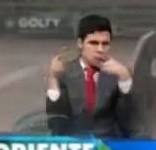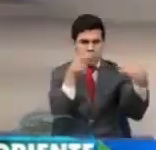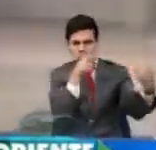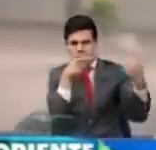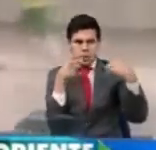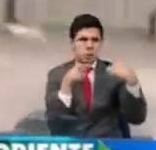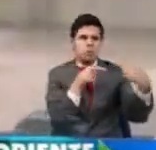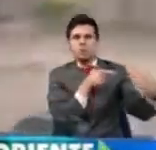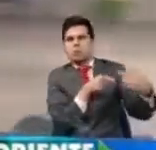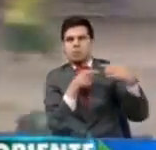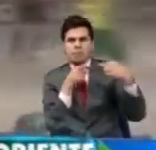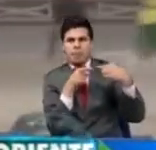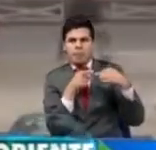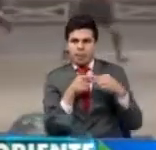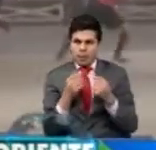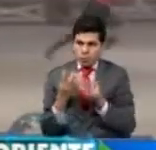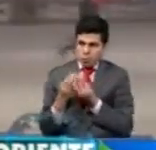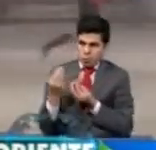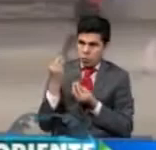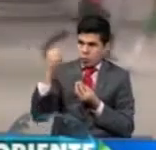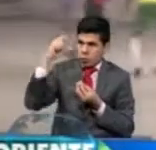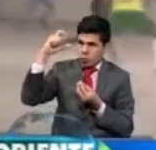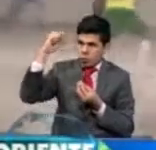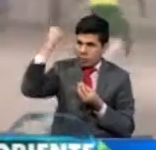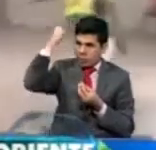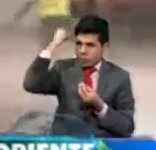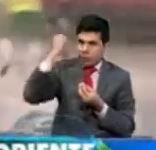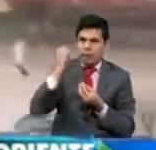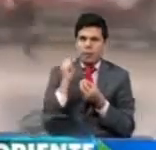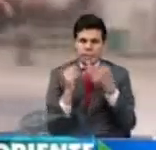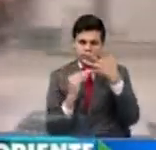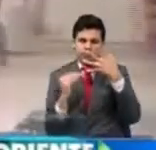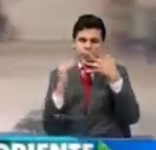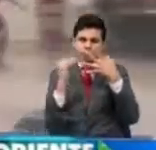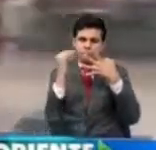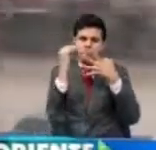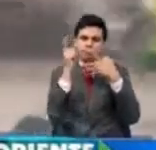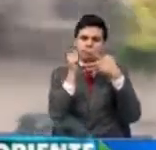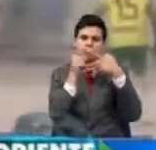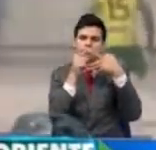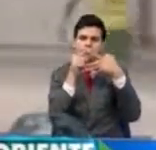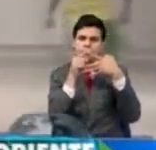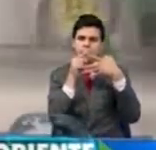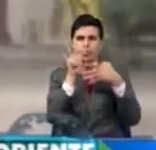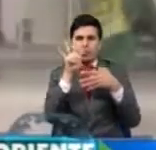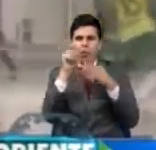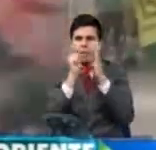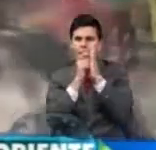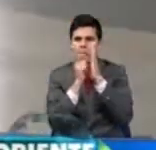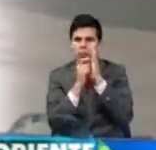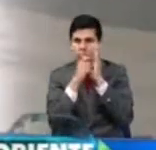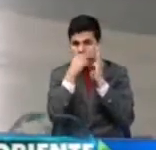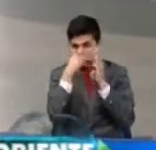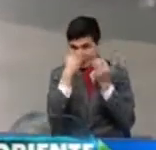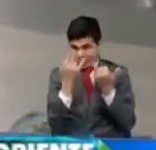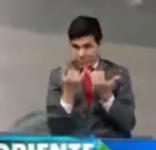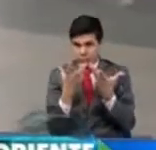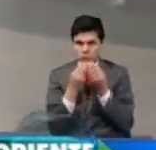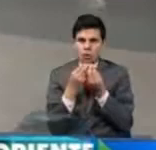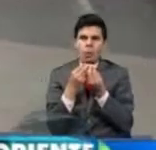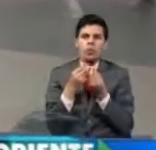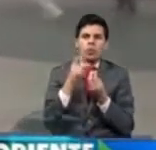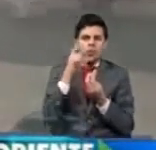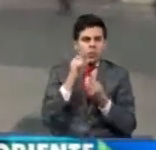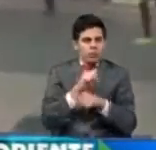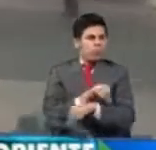con la victoria los de la frontera llegaron al primer lugar del grupo con nueve unidades el técnico rojinegro no pudo contener